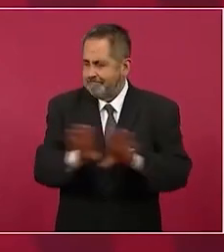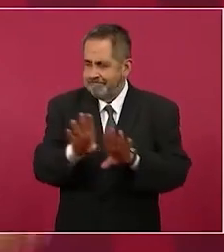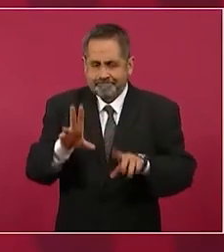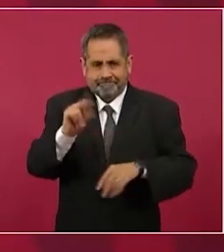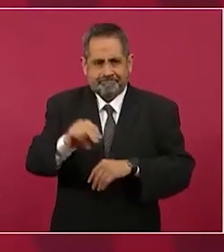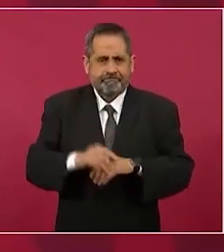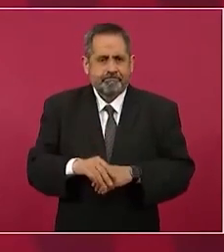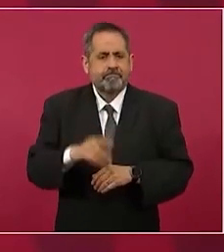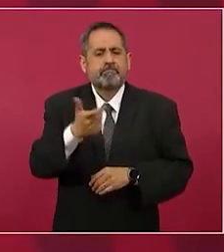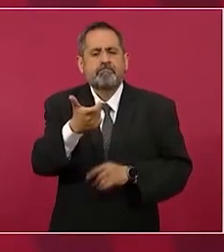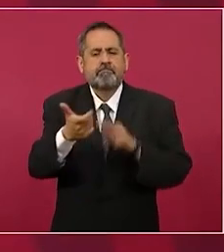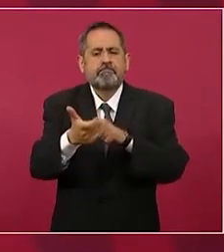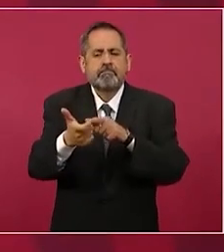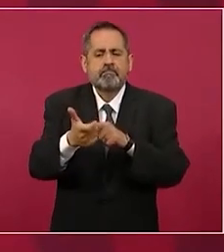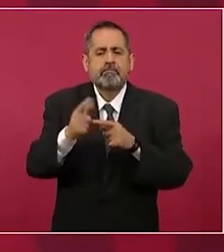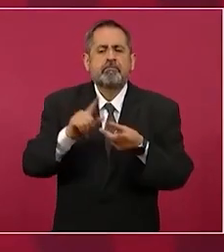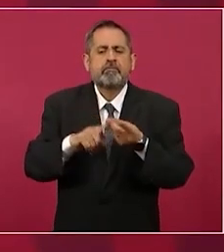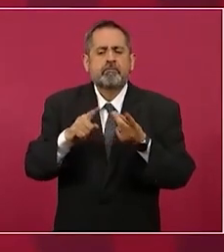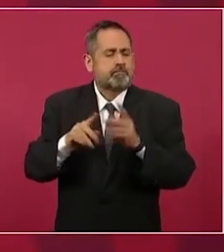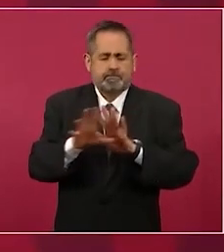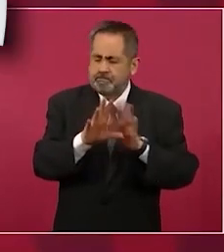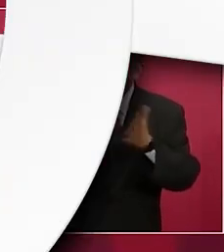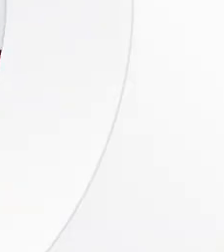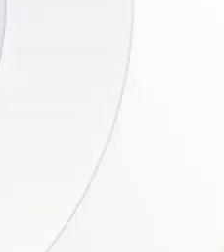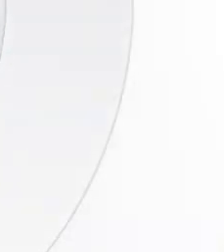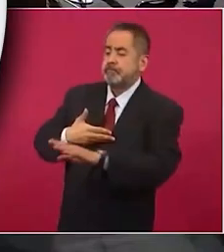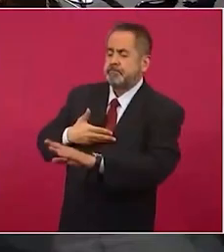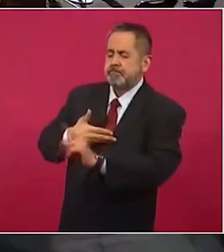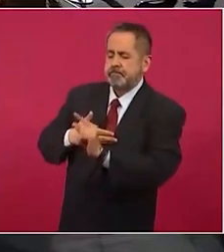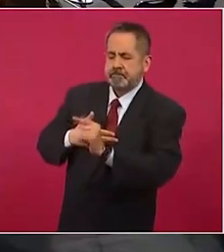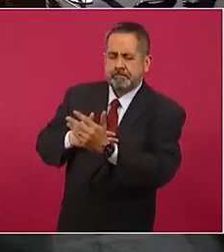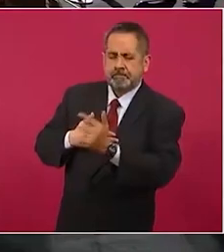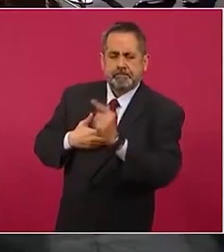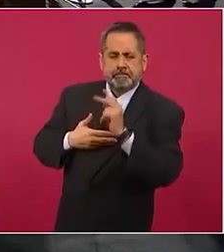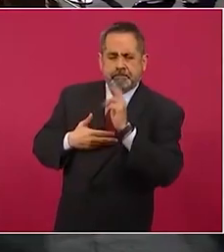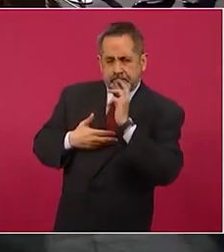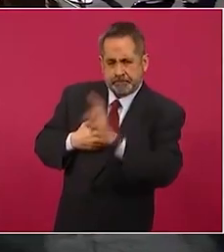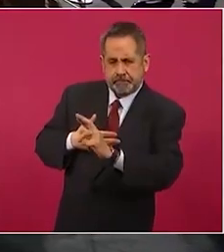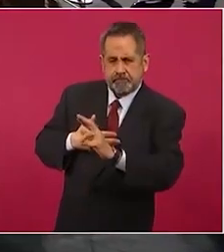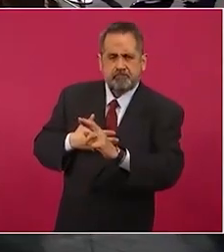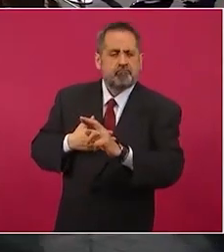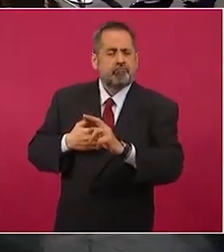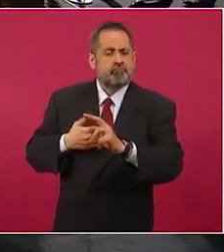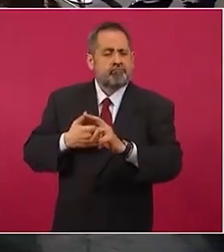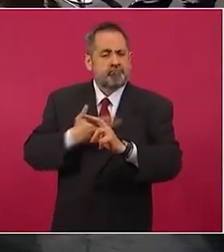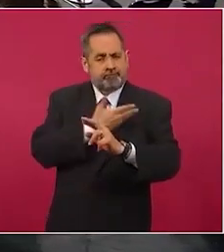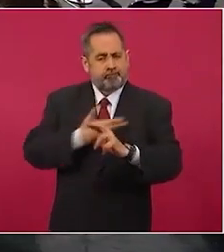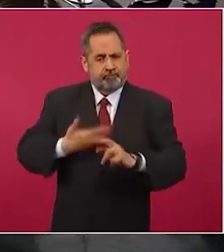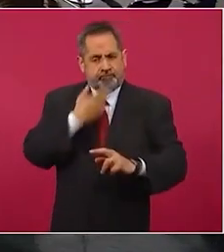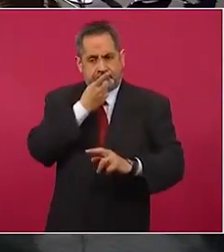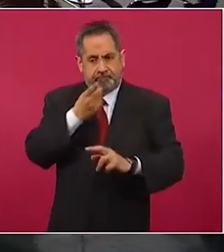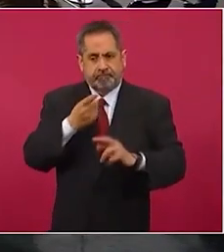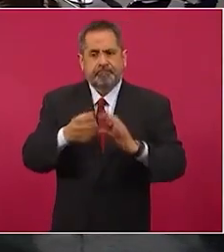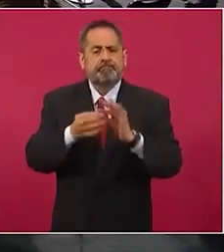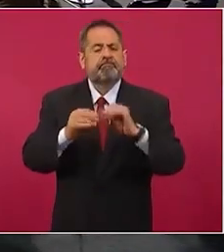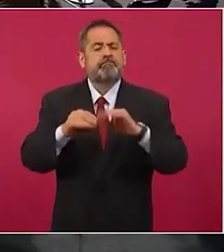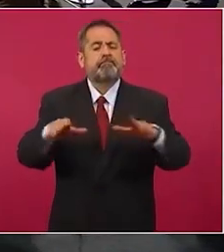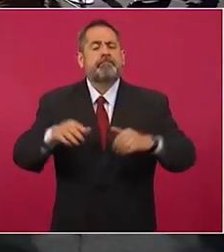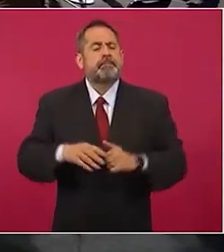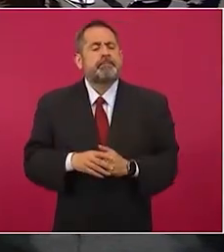¿A dónde va ese dinero? A los pobres. Mira, para informarle al pueblo de